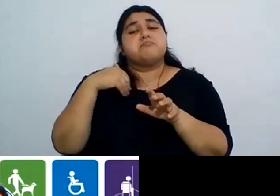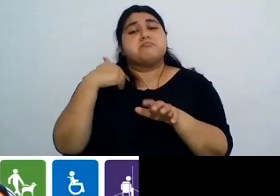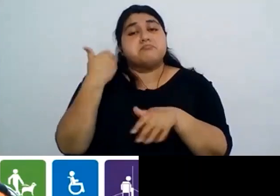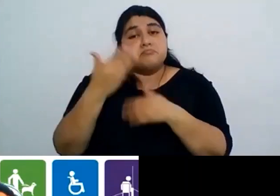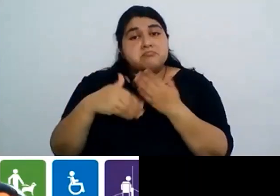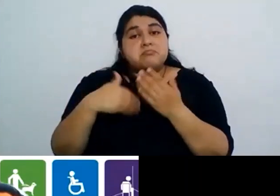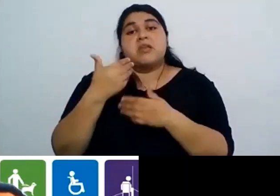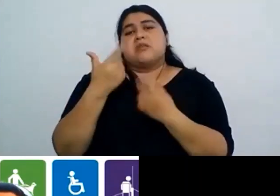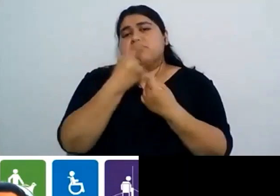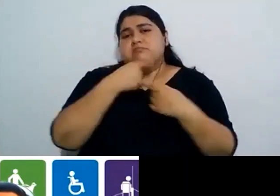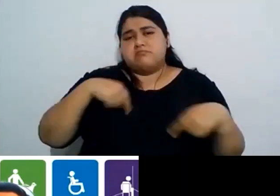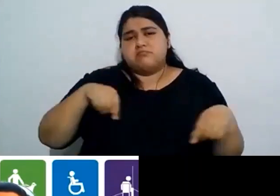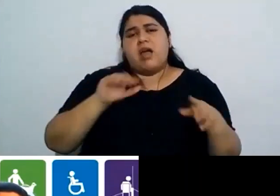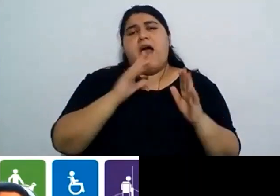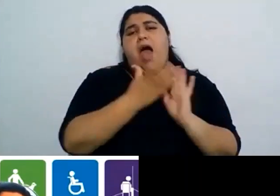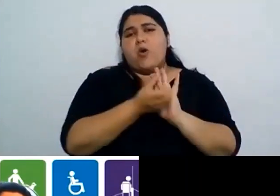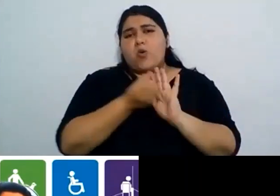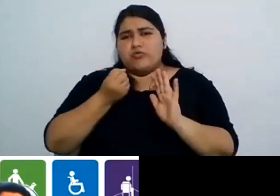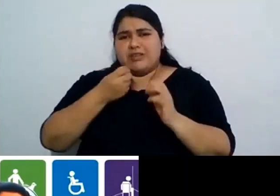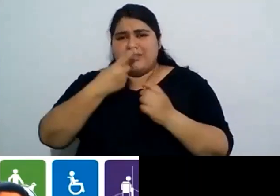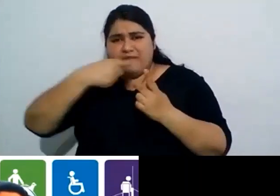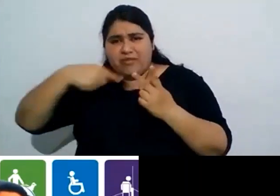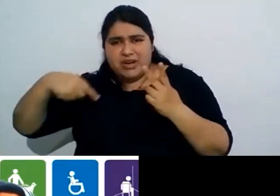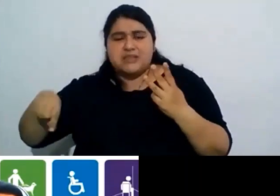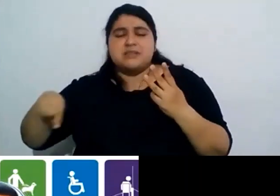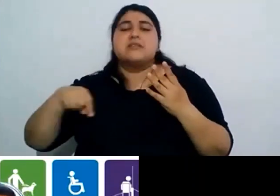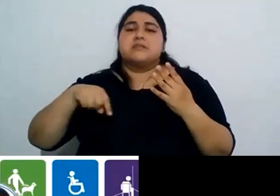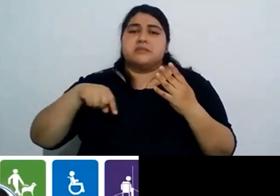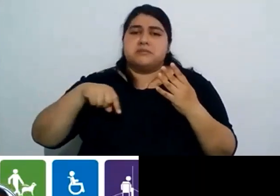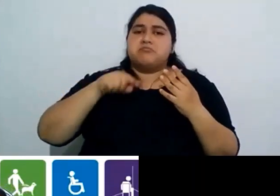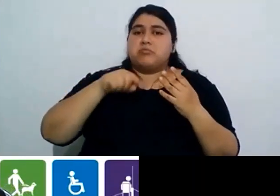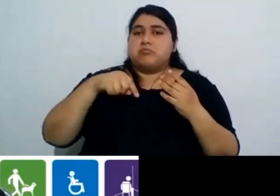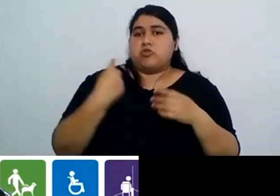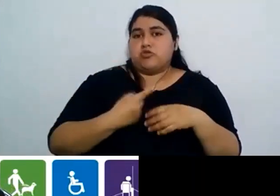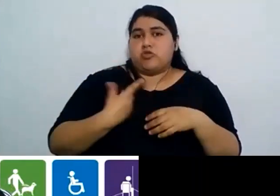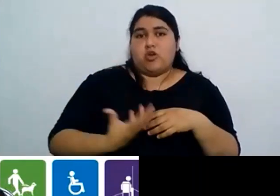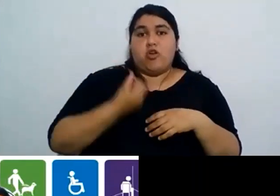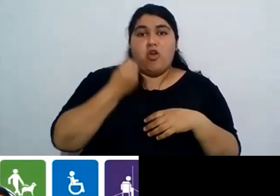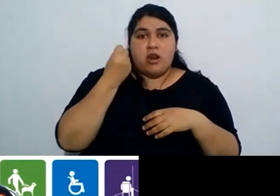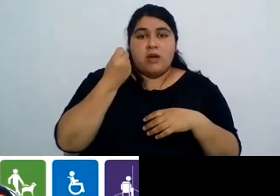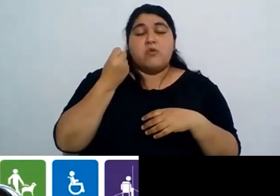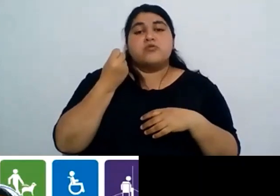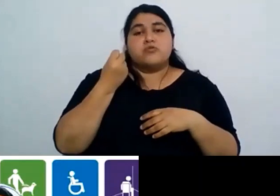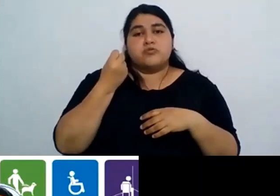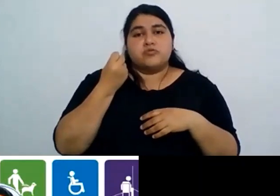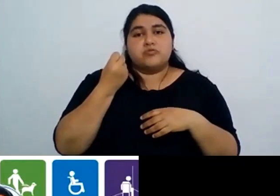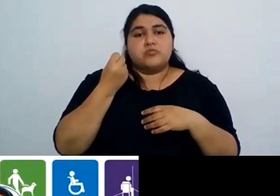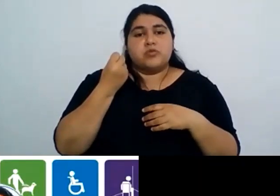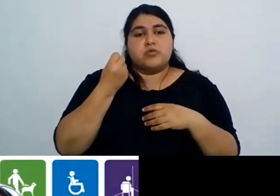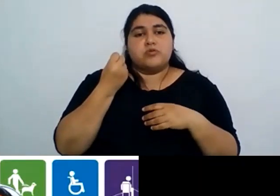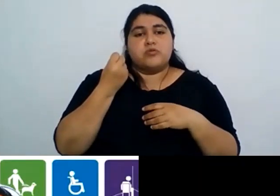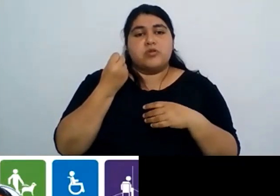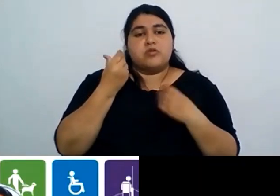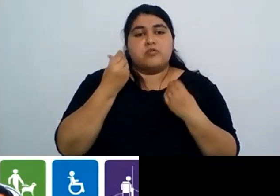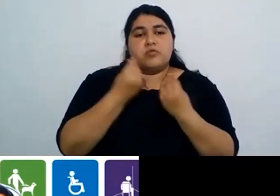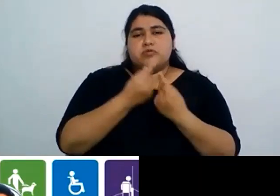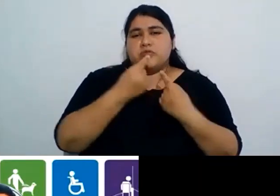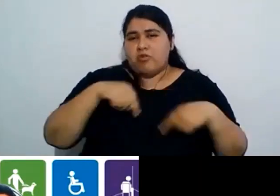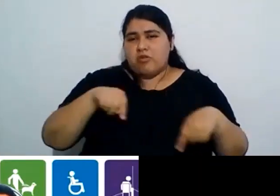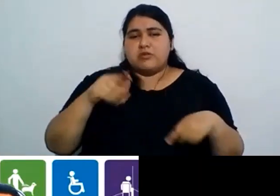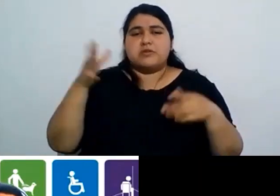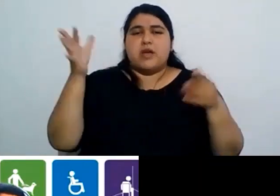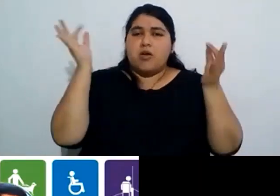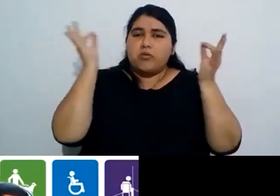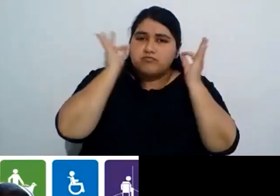una serie de ajustes razonables, lo que hemos logrado hacer es que había mucho eco, hemos intentado poner los